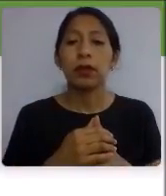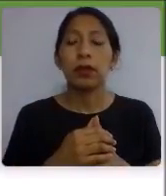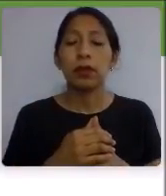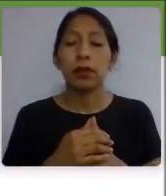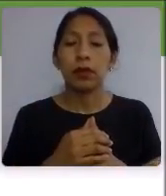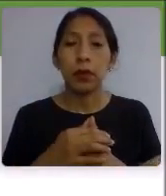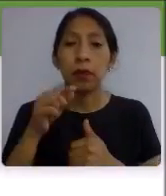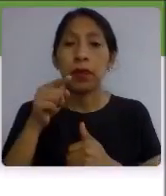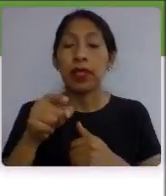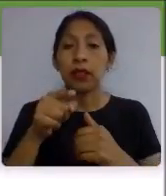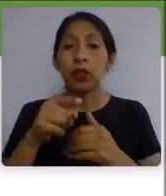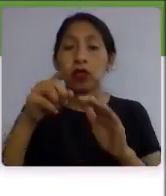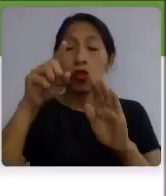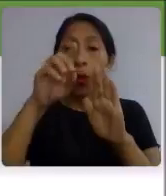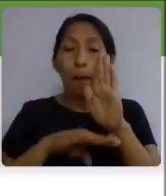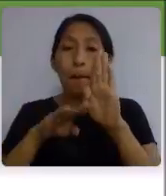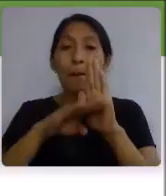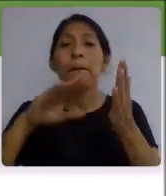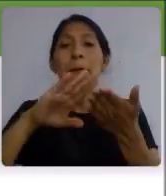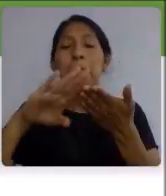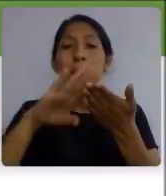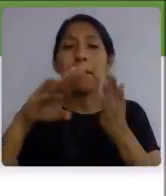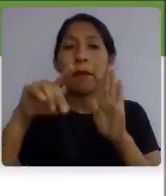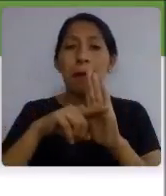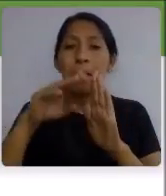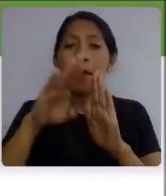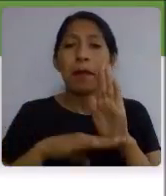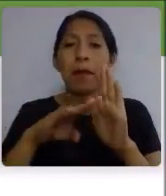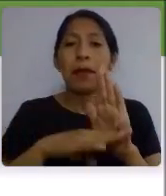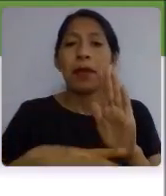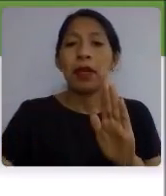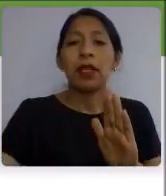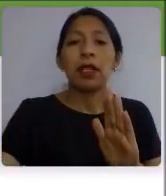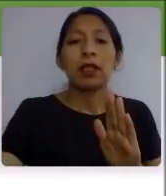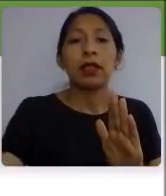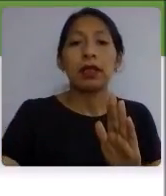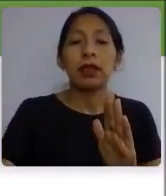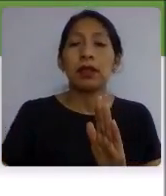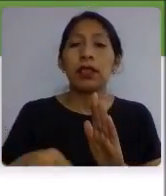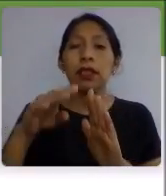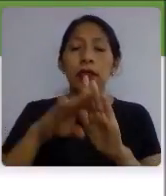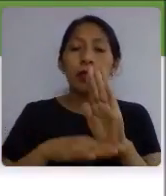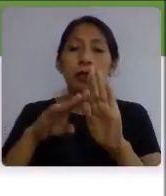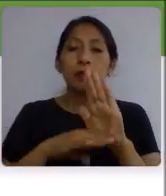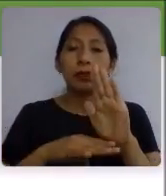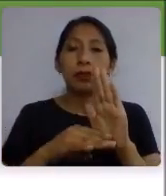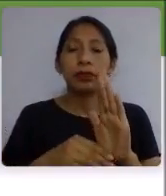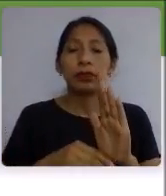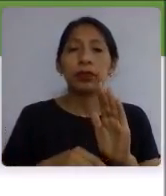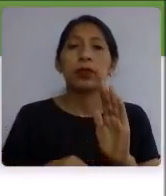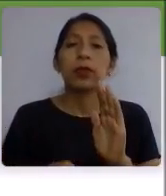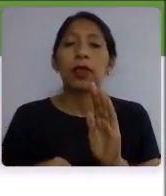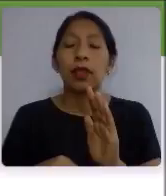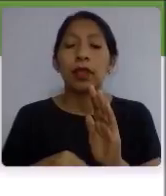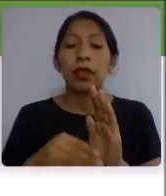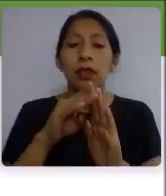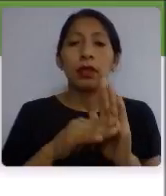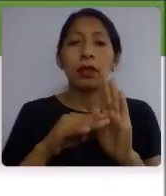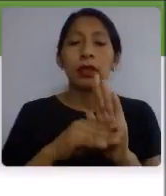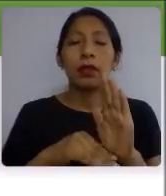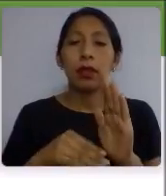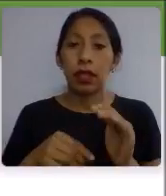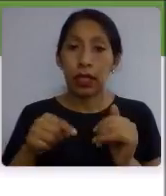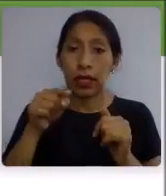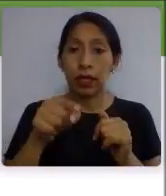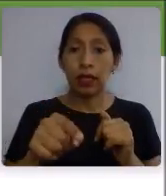Esos son los menos viajeros, el 20%, pero los más viajeros al extranjero fueron los de